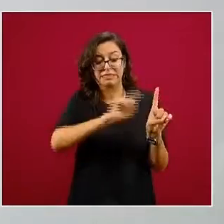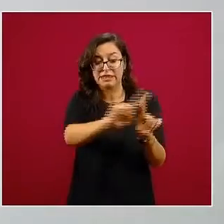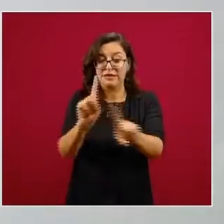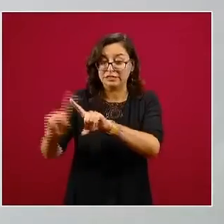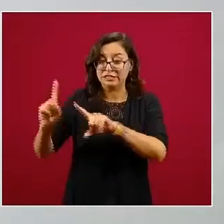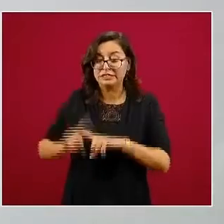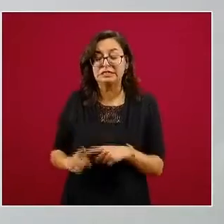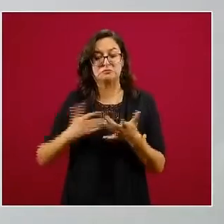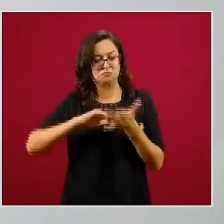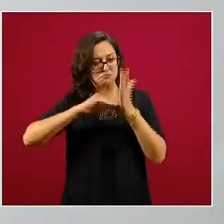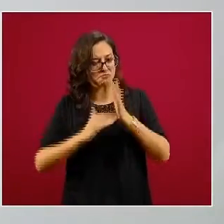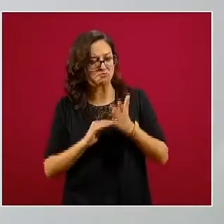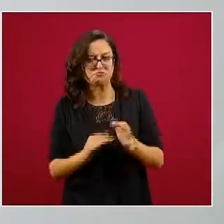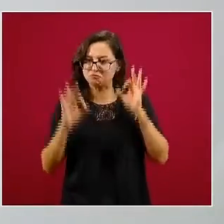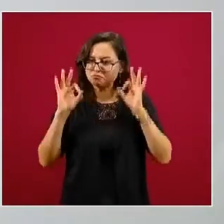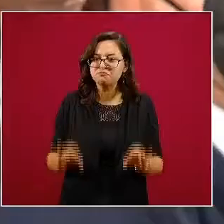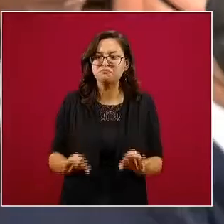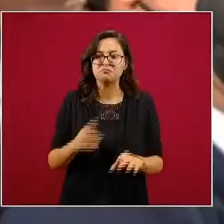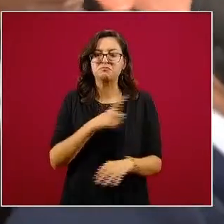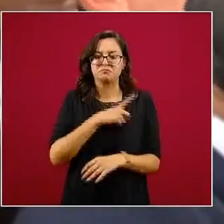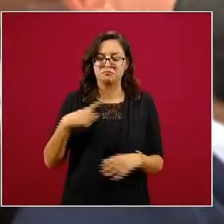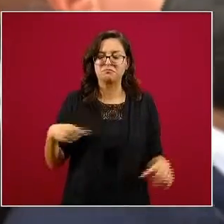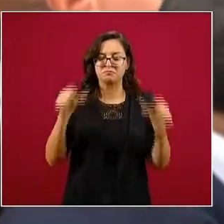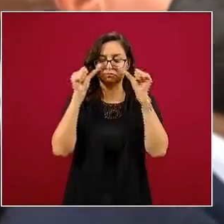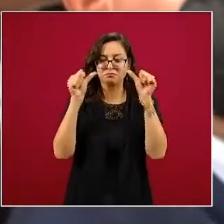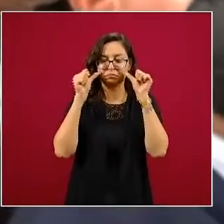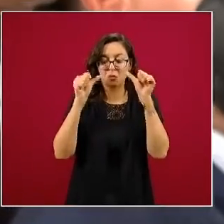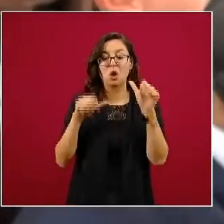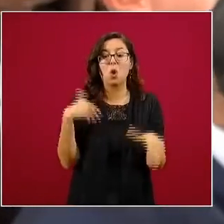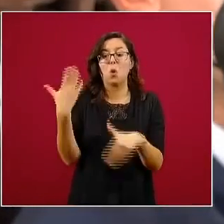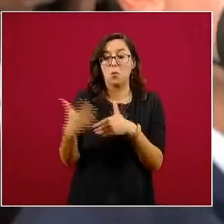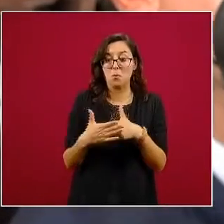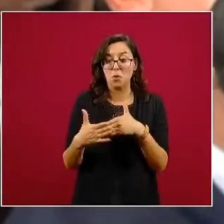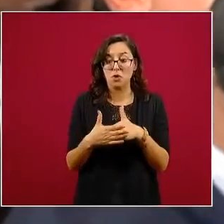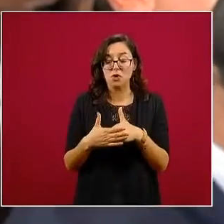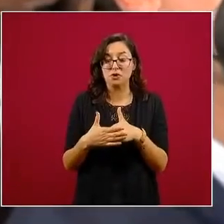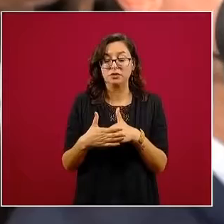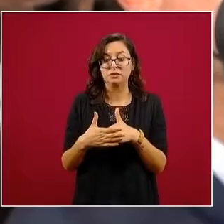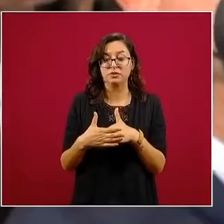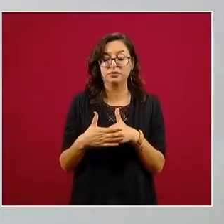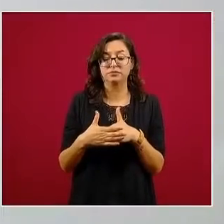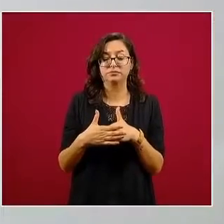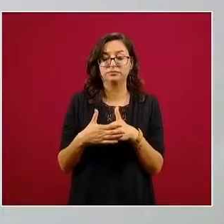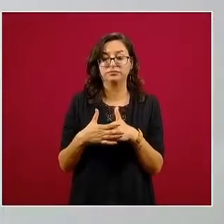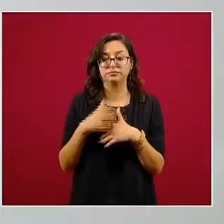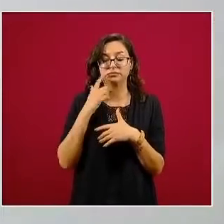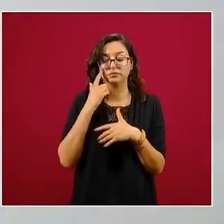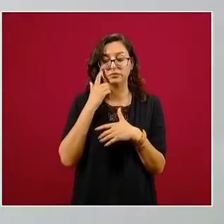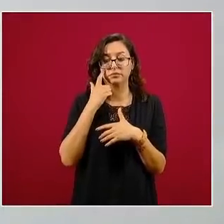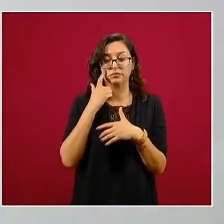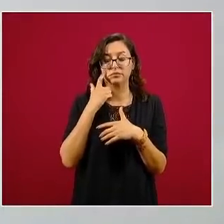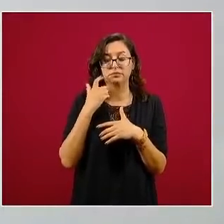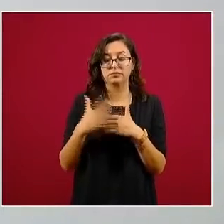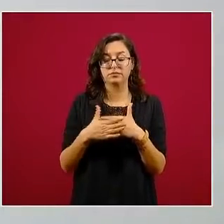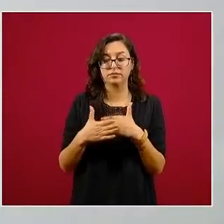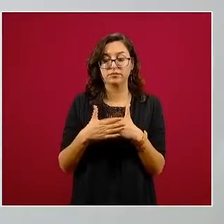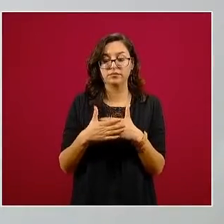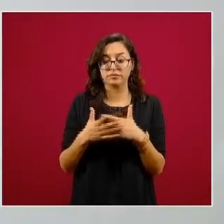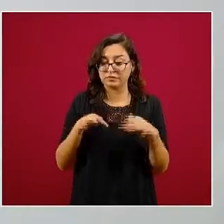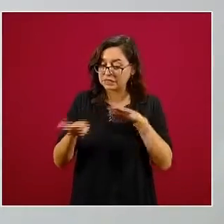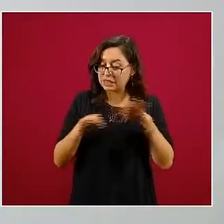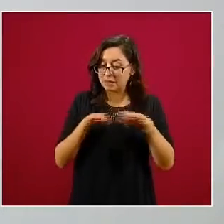Teciutlán. Adicional a eso, se han hecho otras estrategias. Y hace 15 días más o menos, el 15 de julio, estuvimos aquí